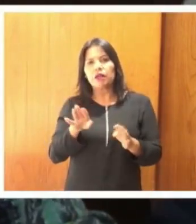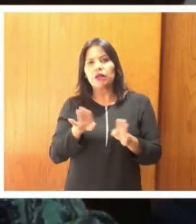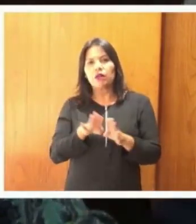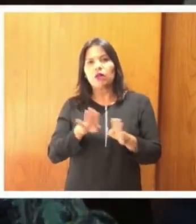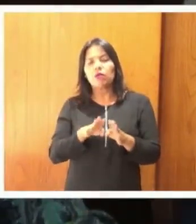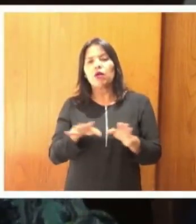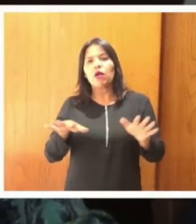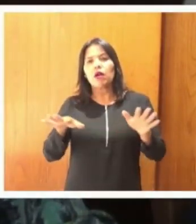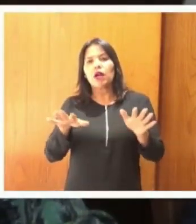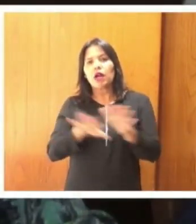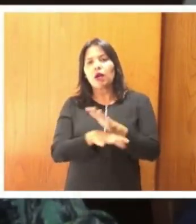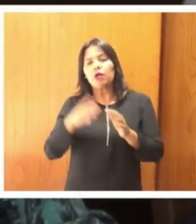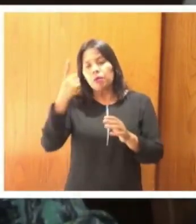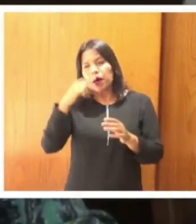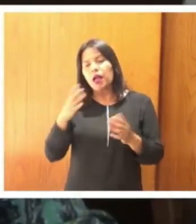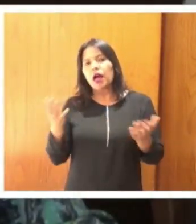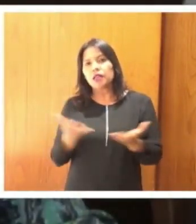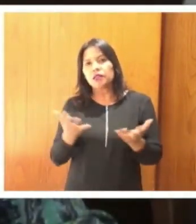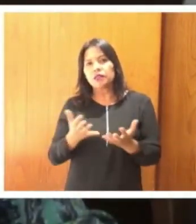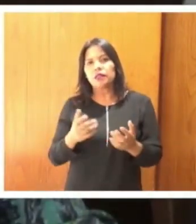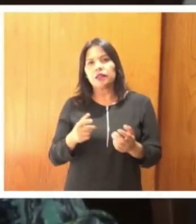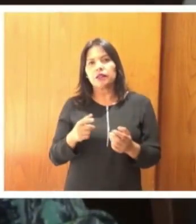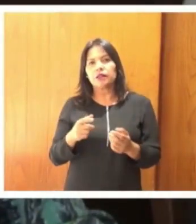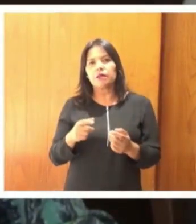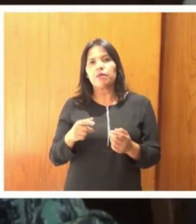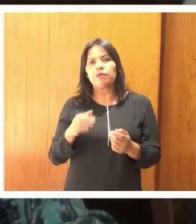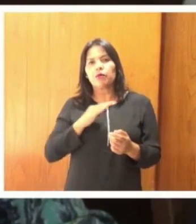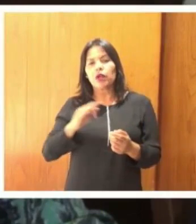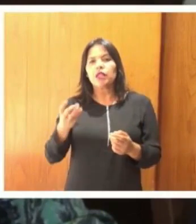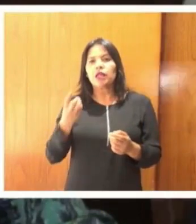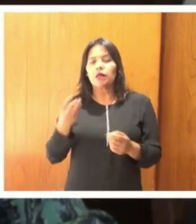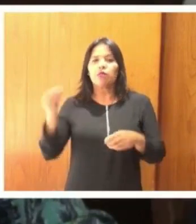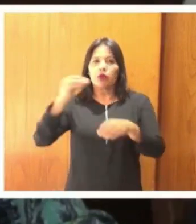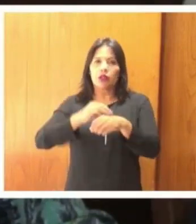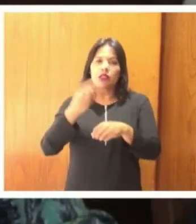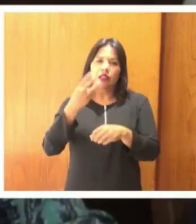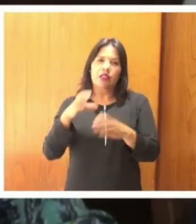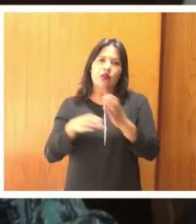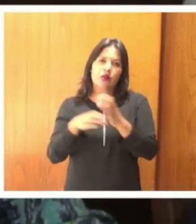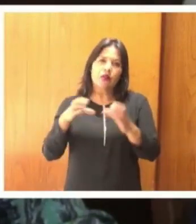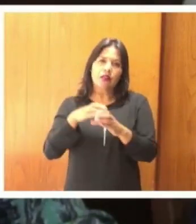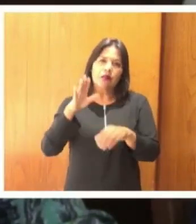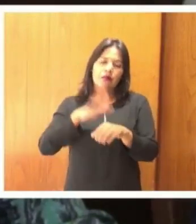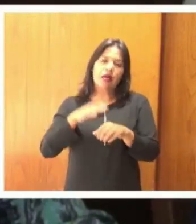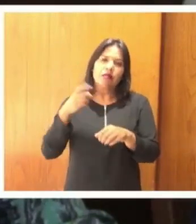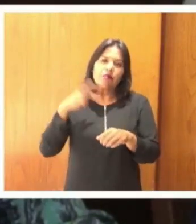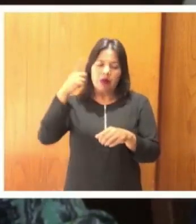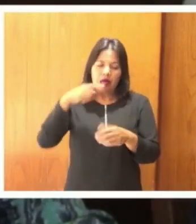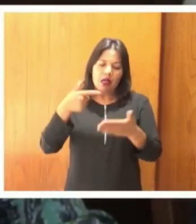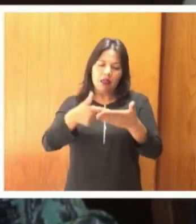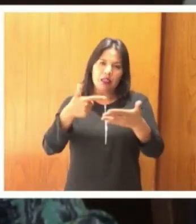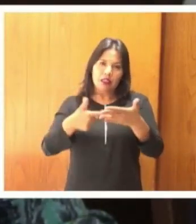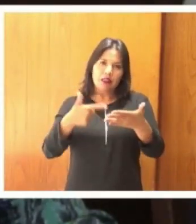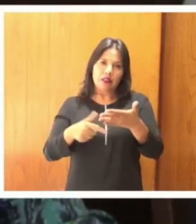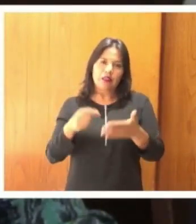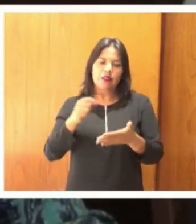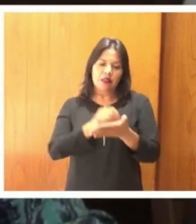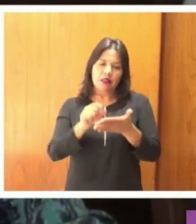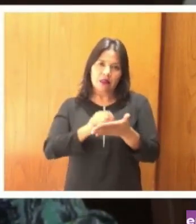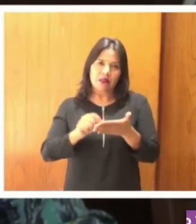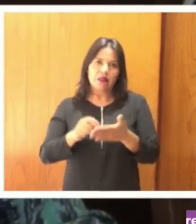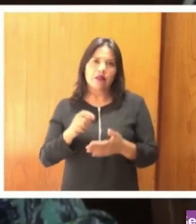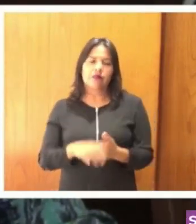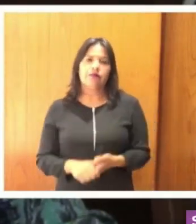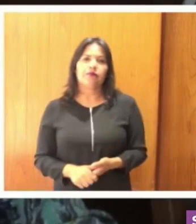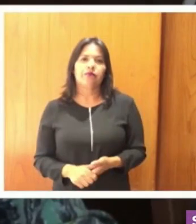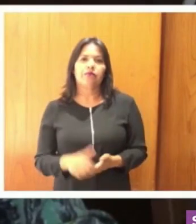el cumplimiento de las resoluciones, para que me permitan agregar tres acuerdos adicionales a los ya listados, para contar en este apartado con seis